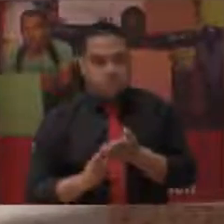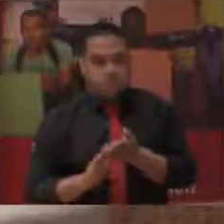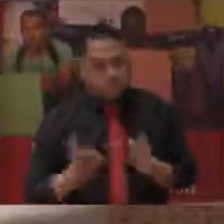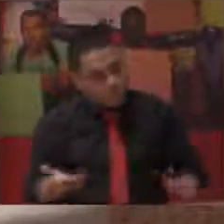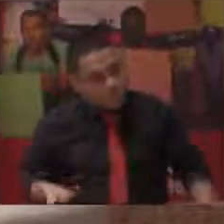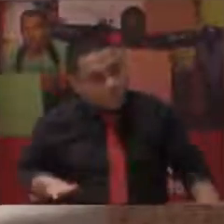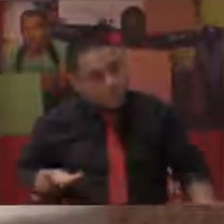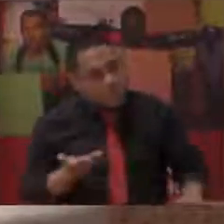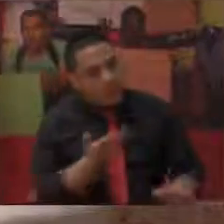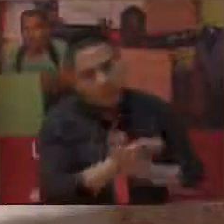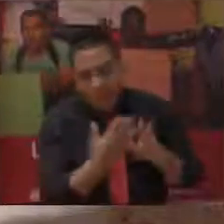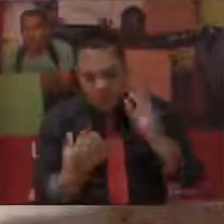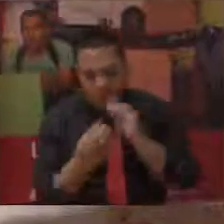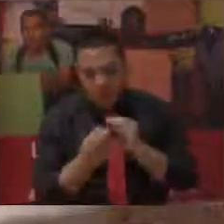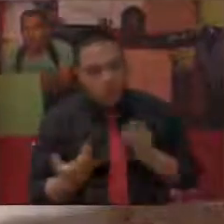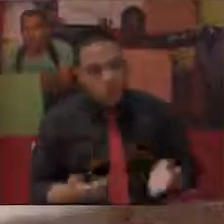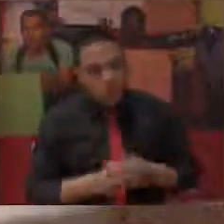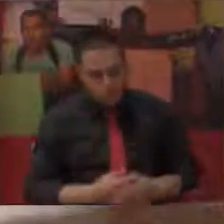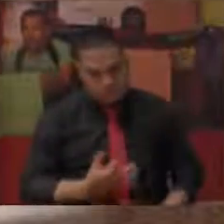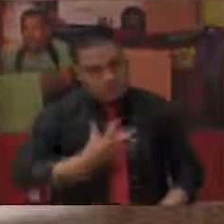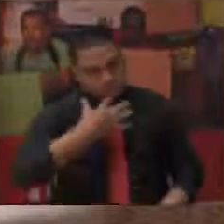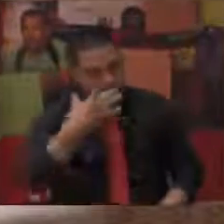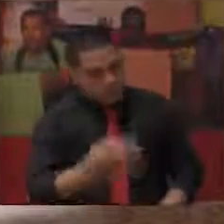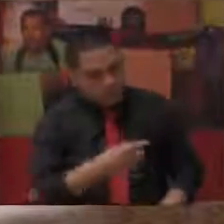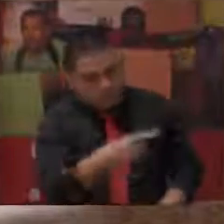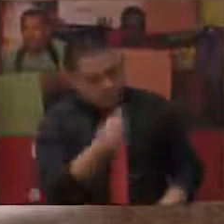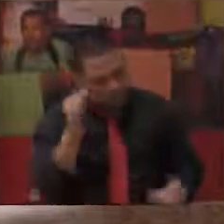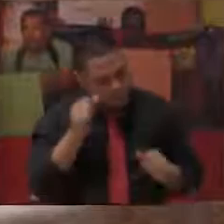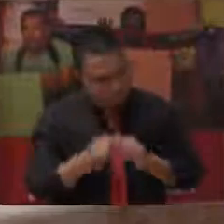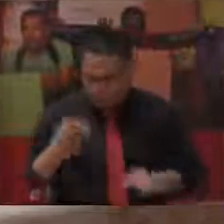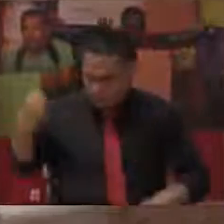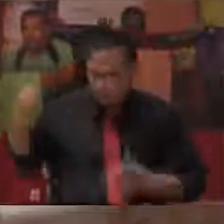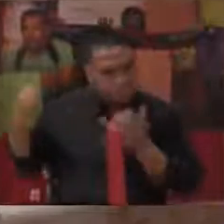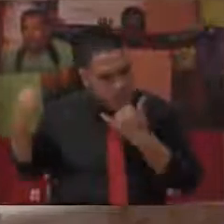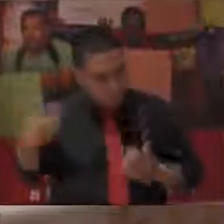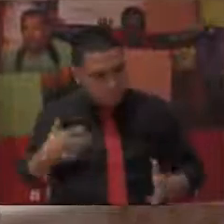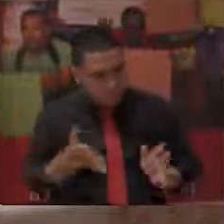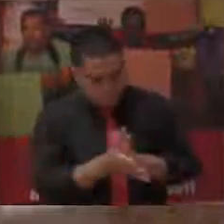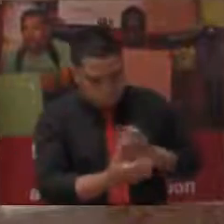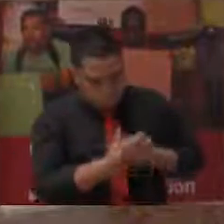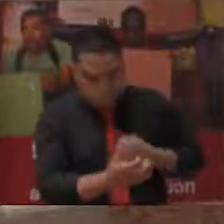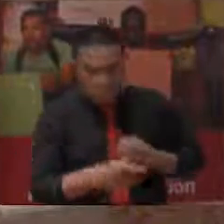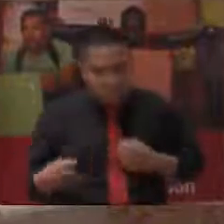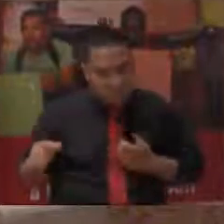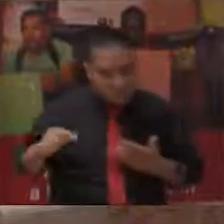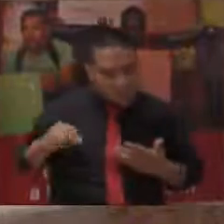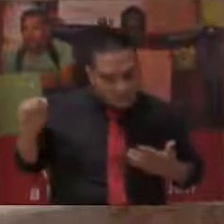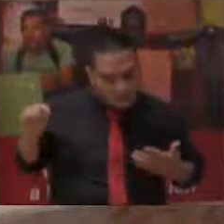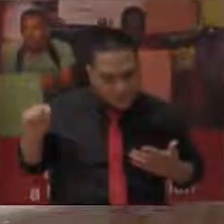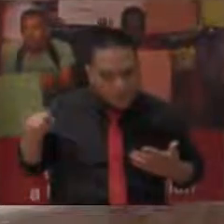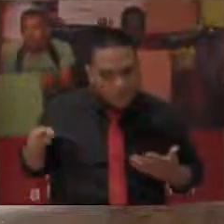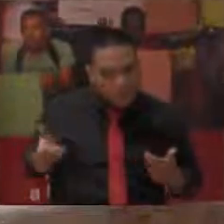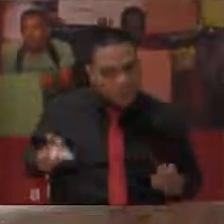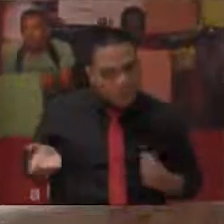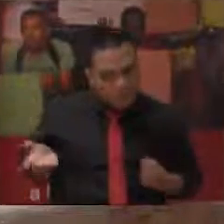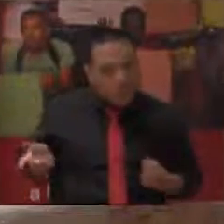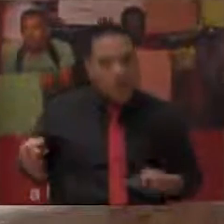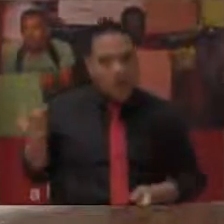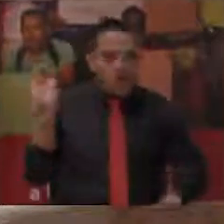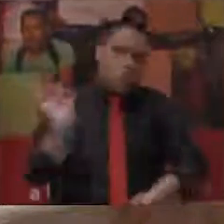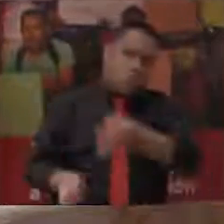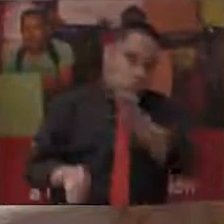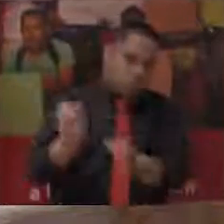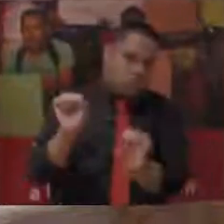un acuerdo de contribución a la verdad y la memoria histórica. Esto es un requisito ineludible para poder acceder a los mecanismos